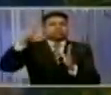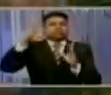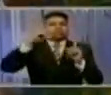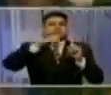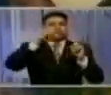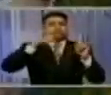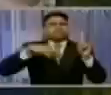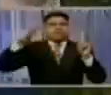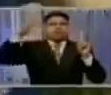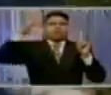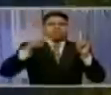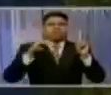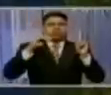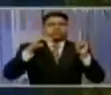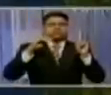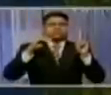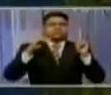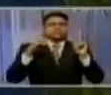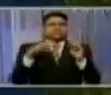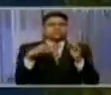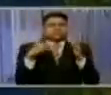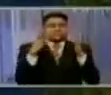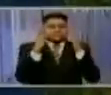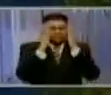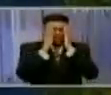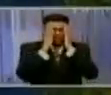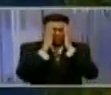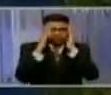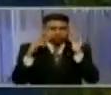carga, una forma eufemística de decir el corte.